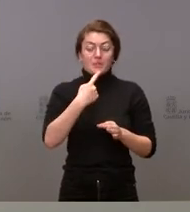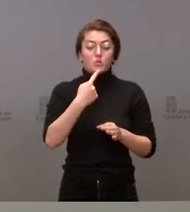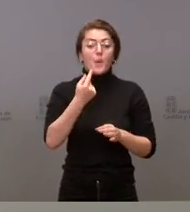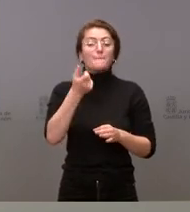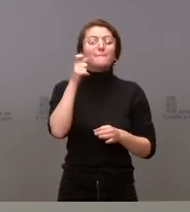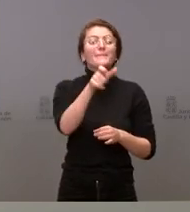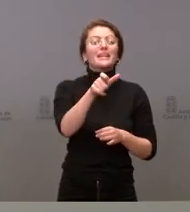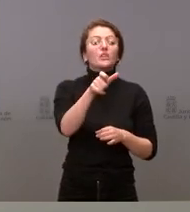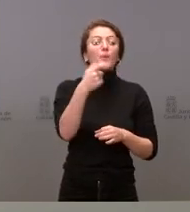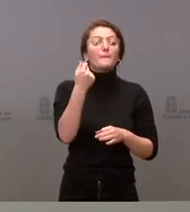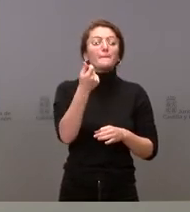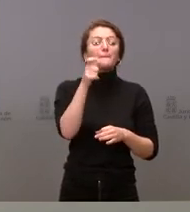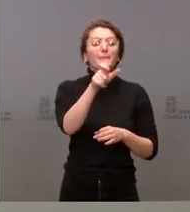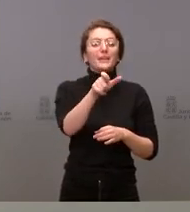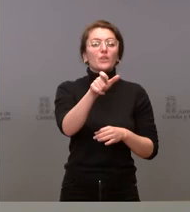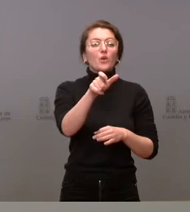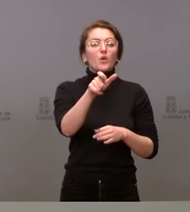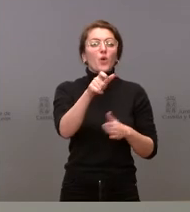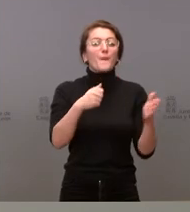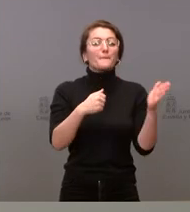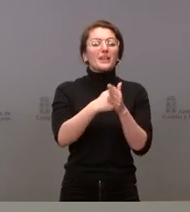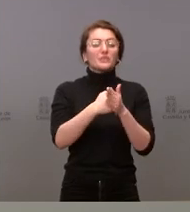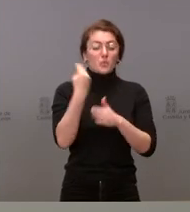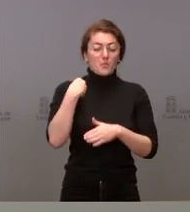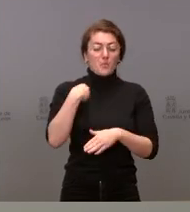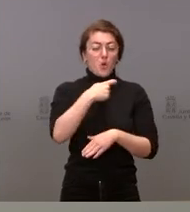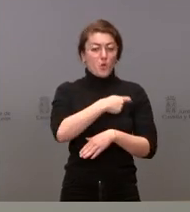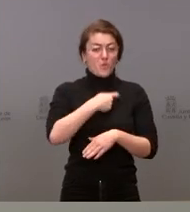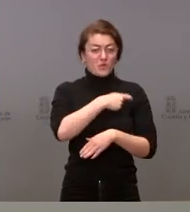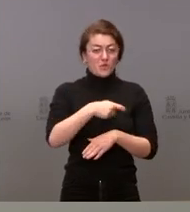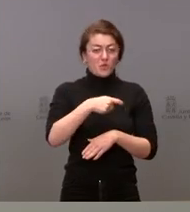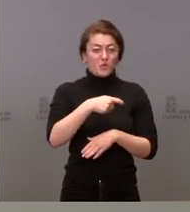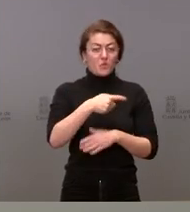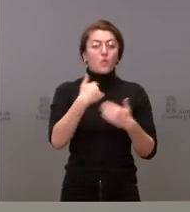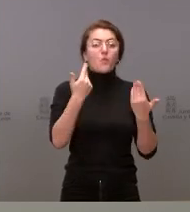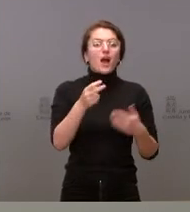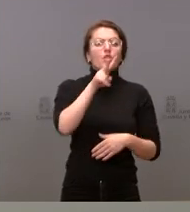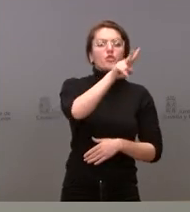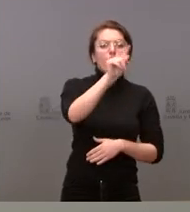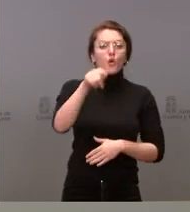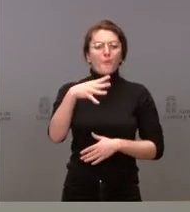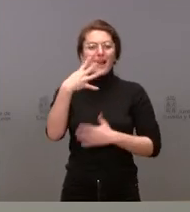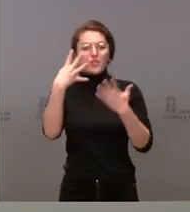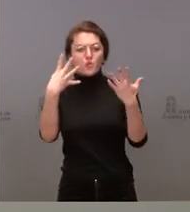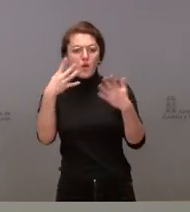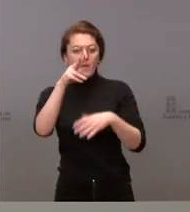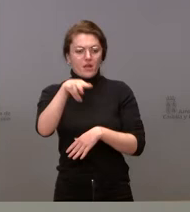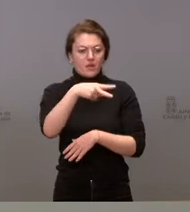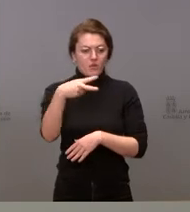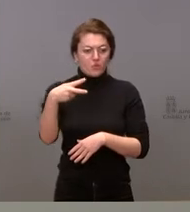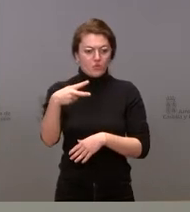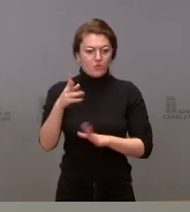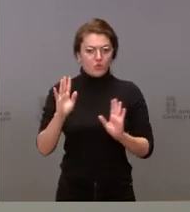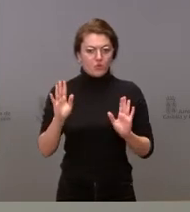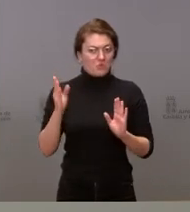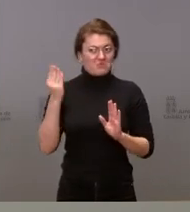que ha puesto máximo perdón que ha puesto la comisión interministerial es de 2,9 2,9 euros con lo cual no es el precio que tiene